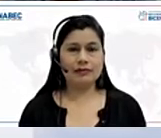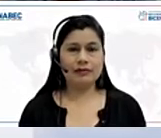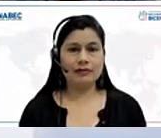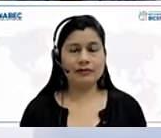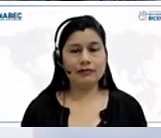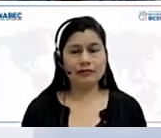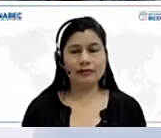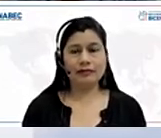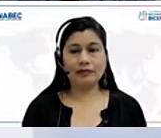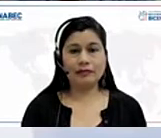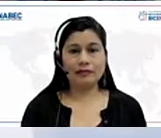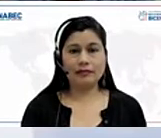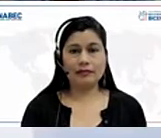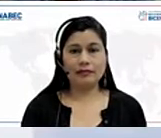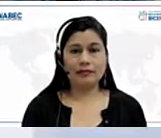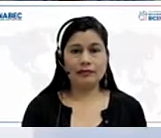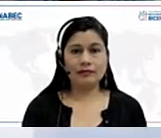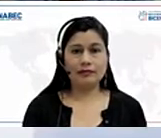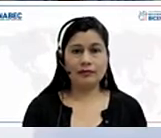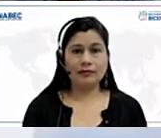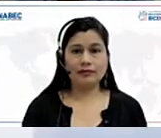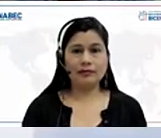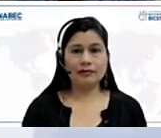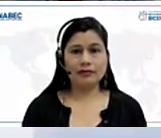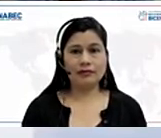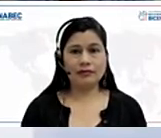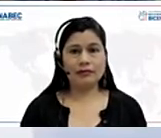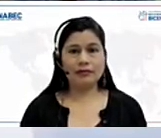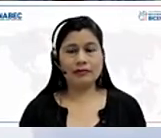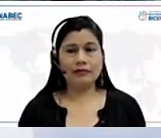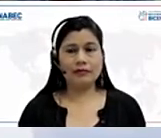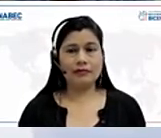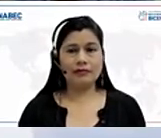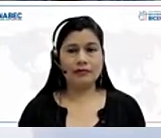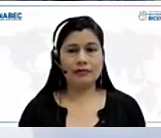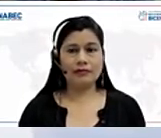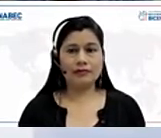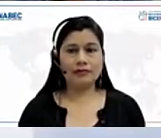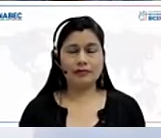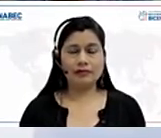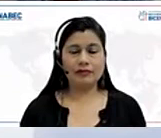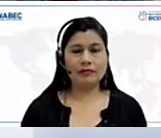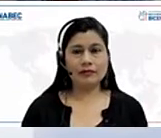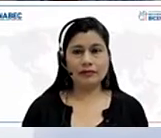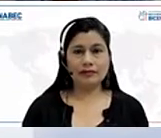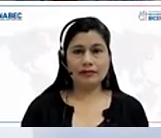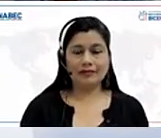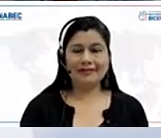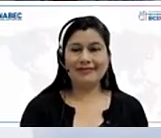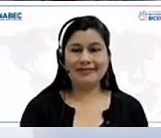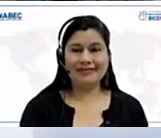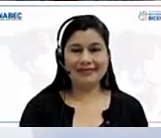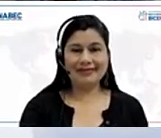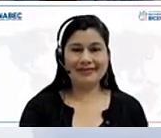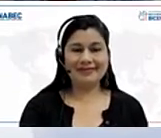forzosamente se le pida volver al Perú, ¿no? No es expulsado, digamos, en el Japón, pues, para nada.